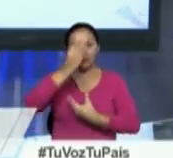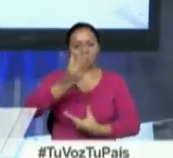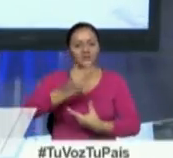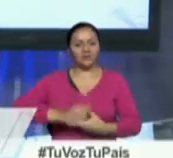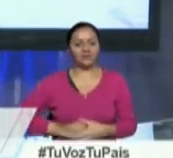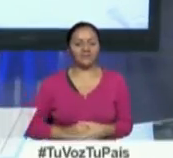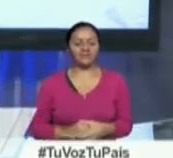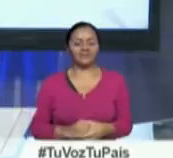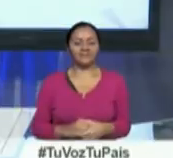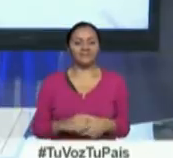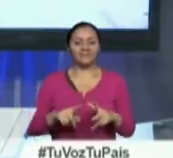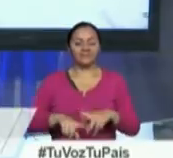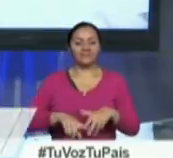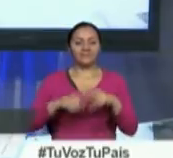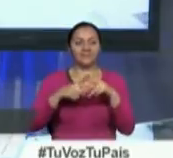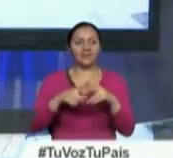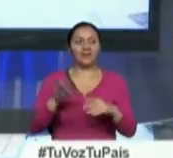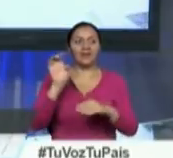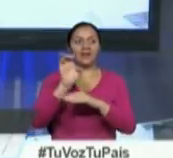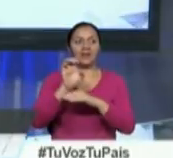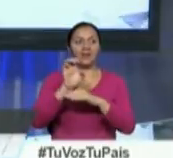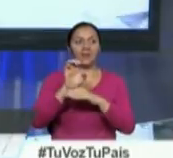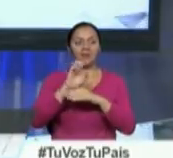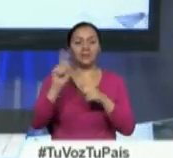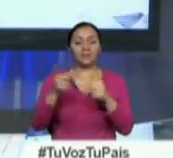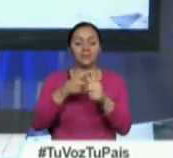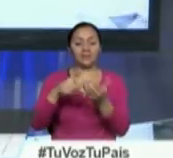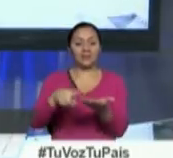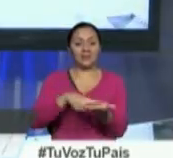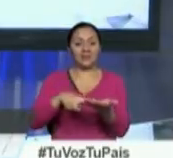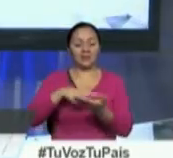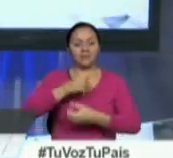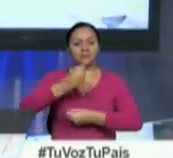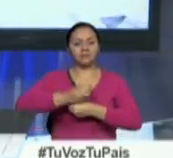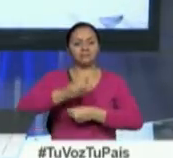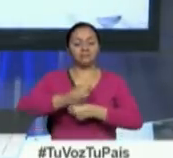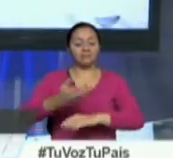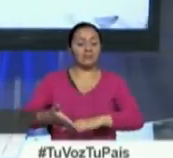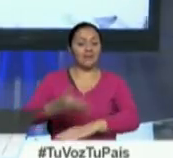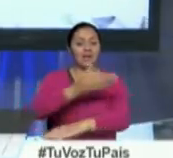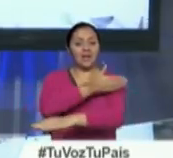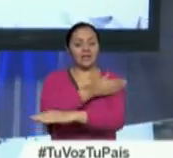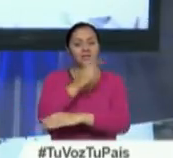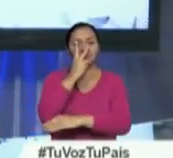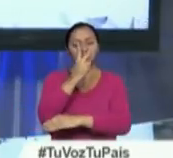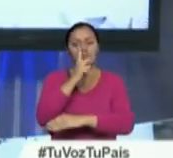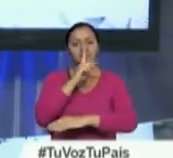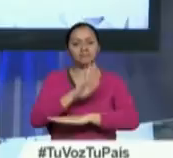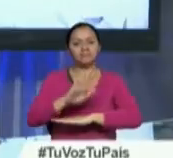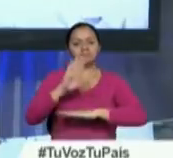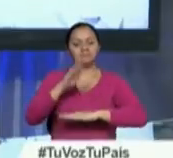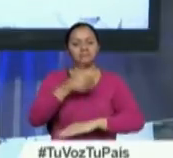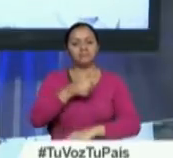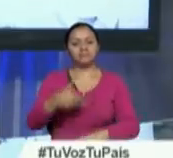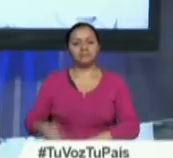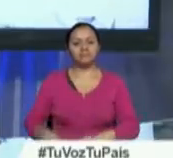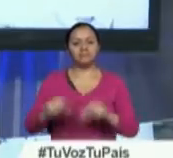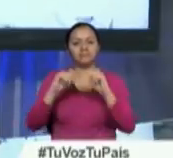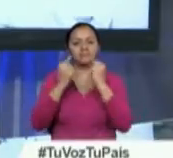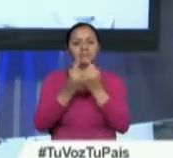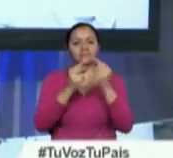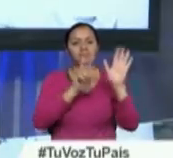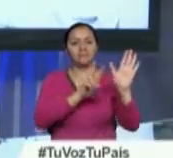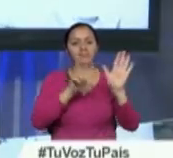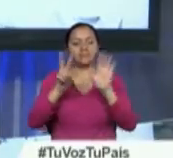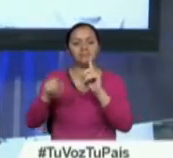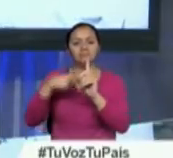información. Iniciamos. Ecuador mantuvo su primera reunión de trabajo previo a ocupar la presidencia del G77 más